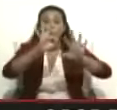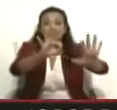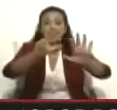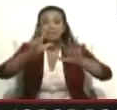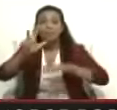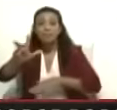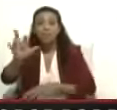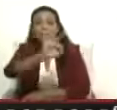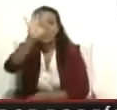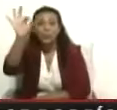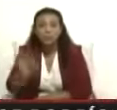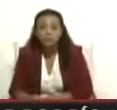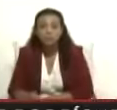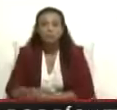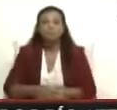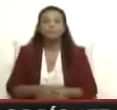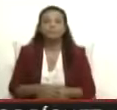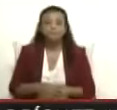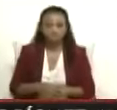97.83%.